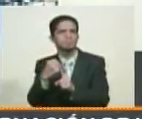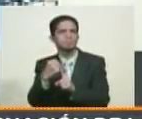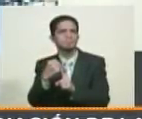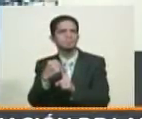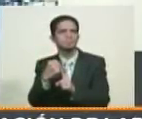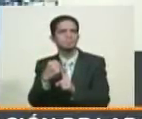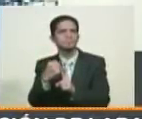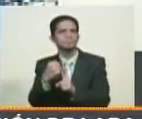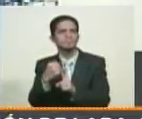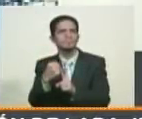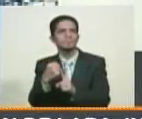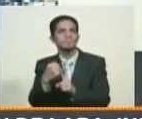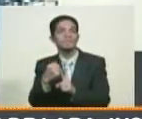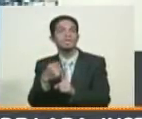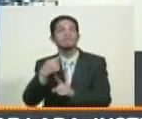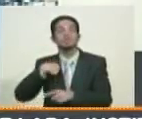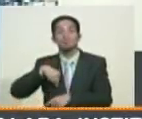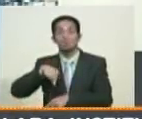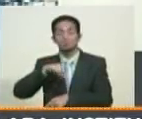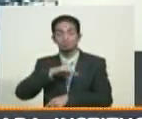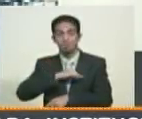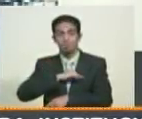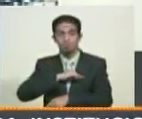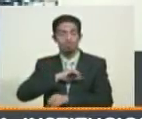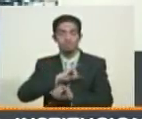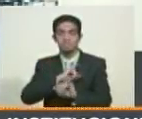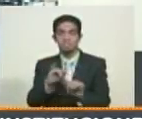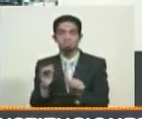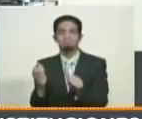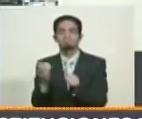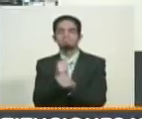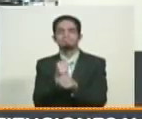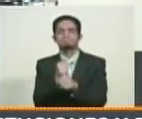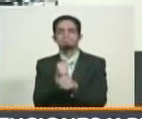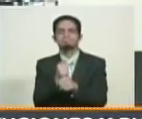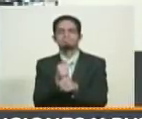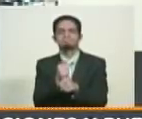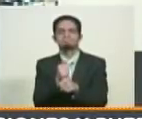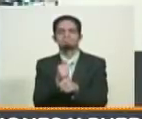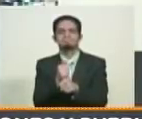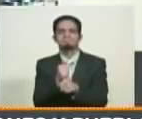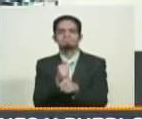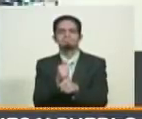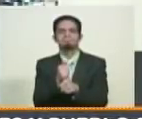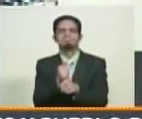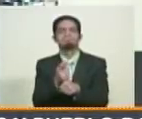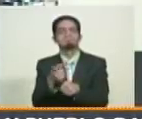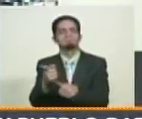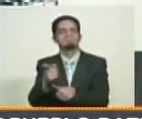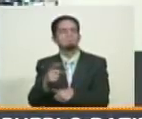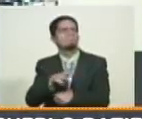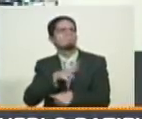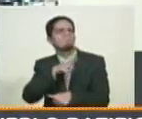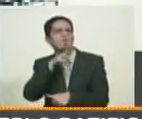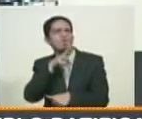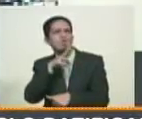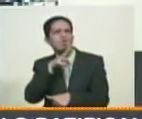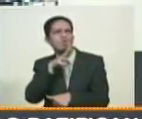hemos estudiado, la precalificación de estos terribles hechos